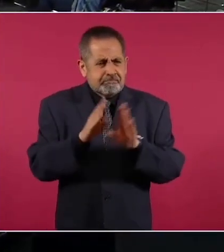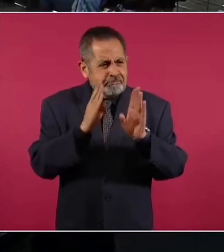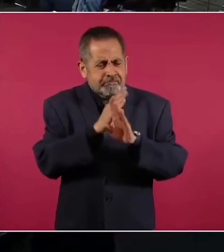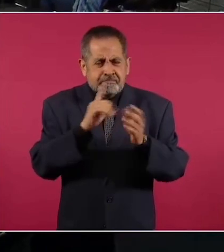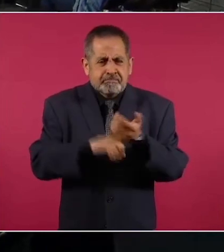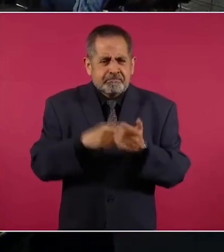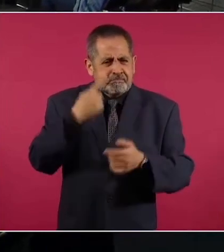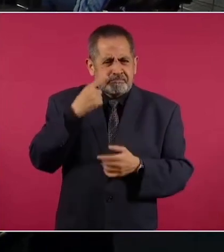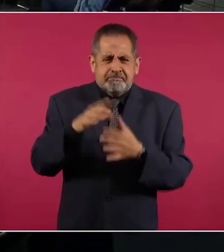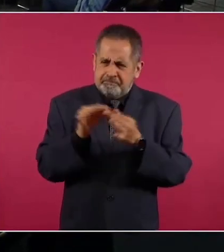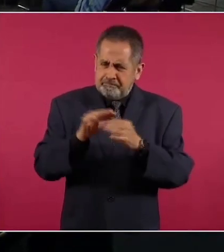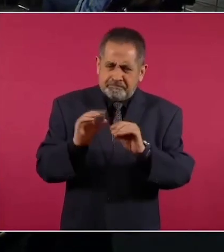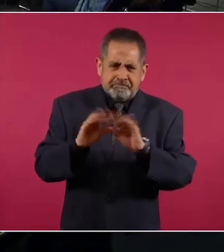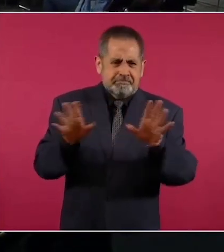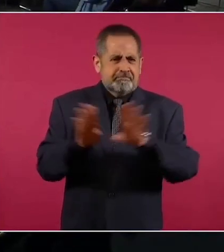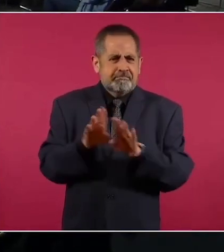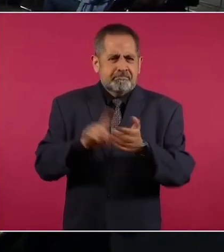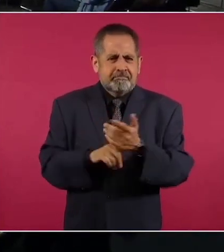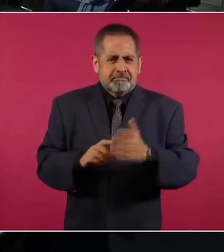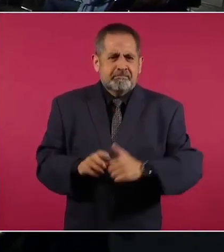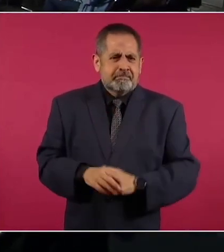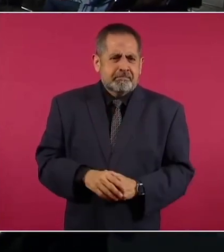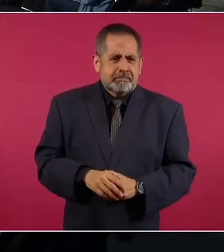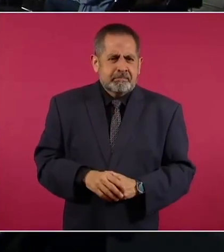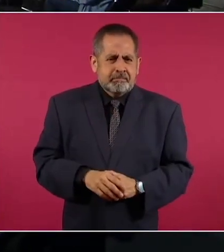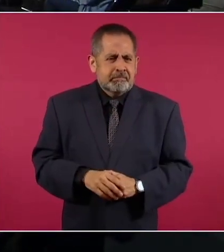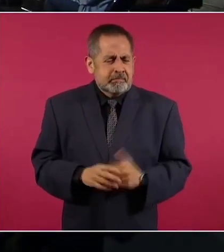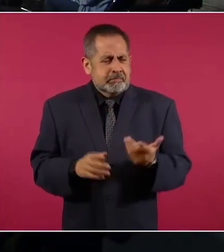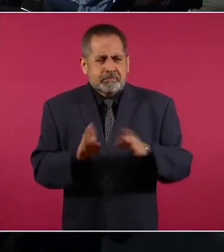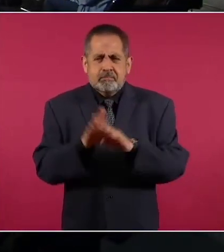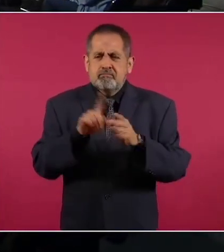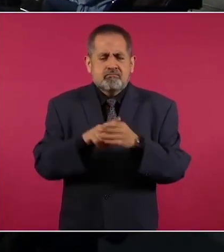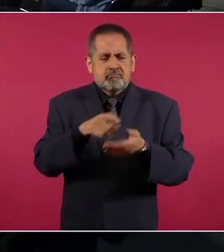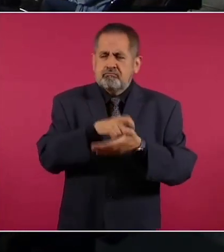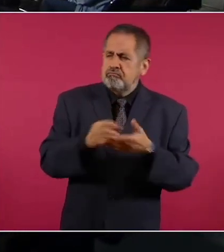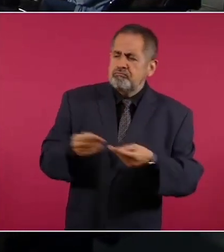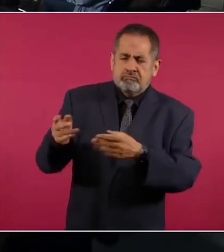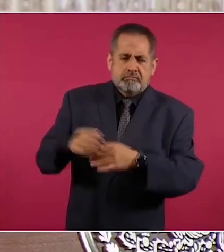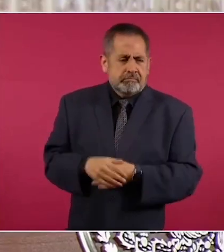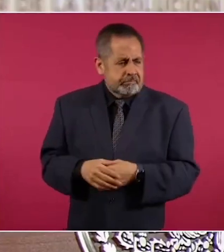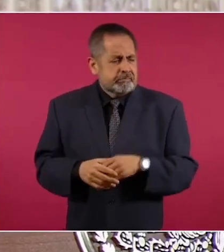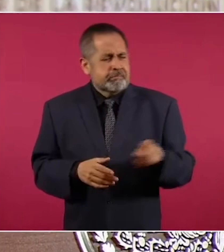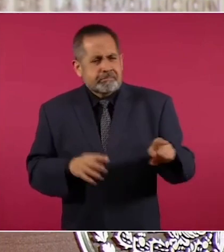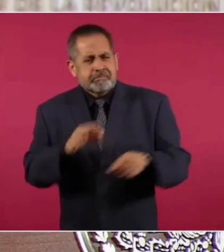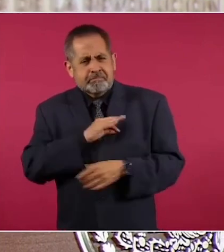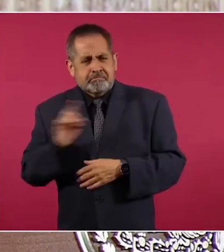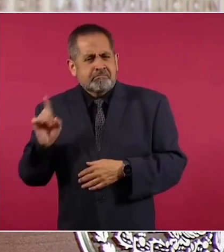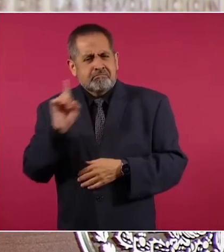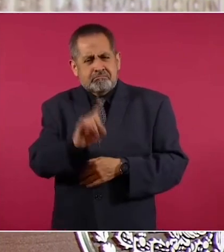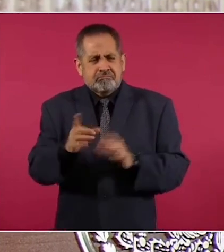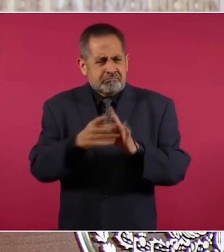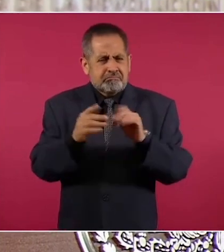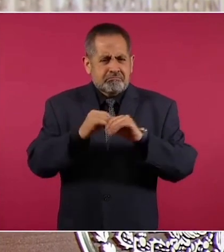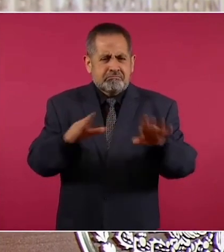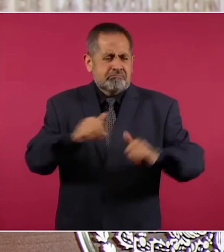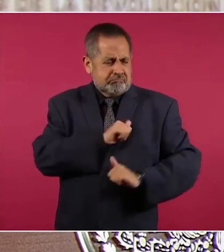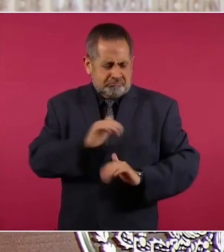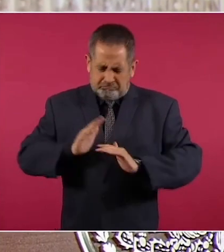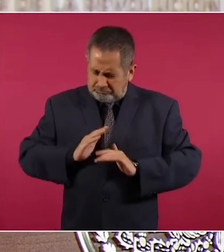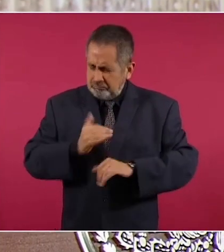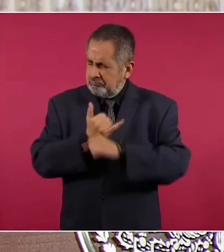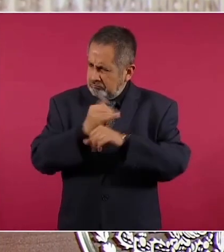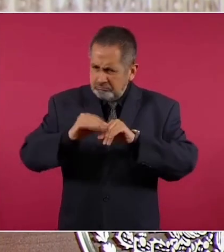monitoreo remoto comprado a la empresa que vende Pegasus? ¿Les puede dar una información el Ejército?